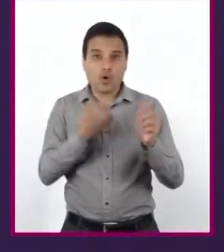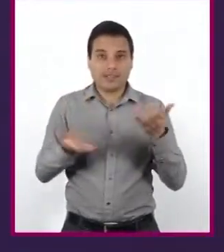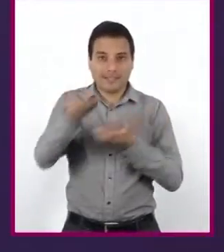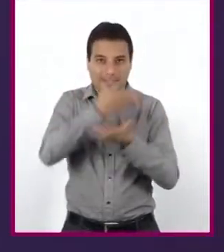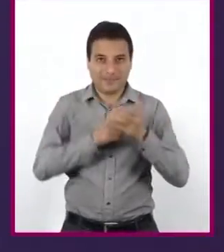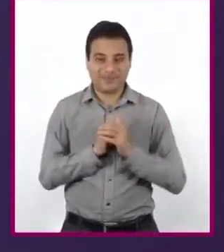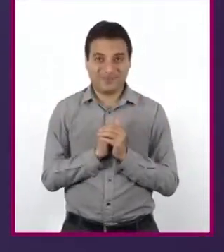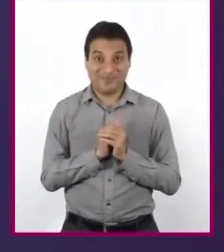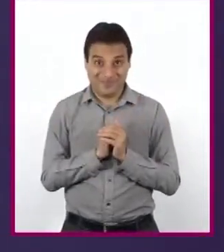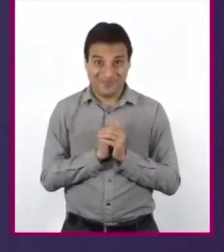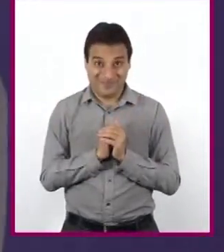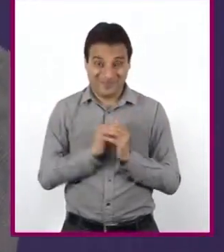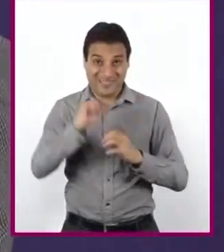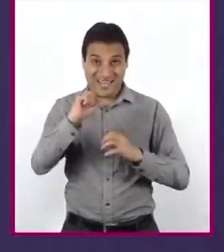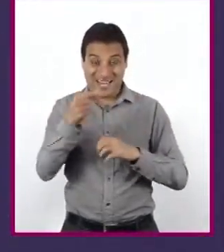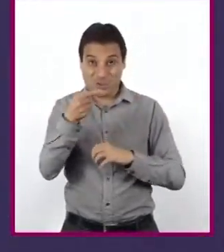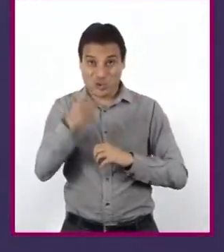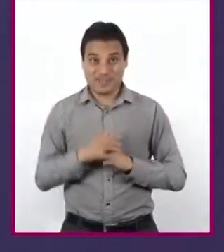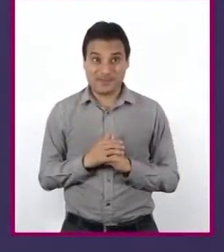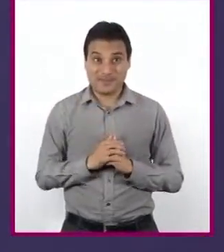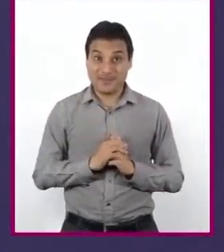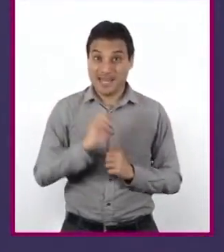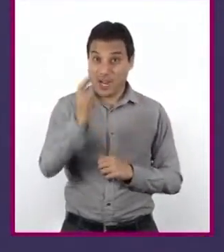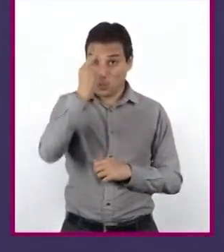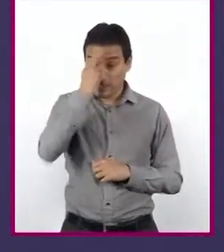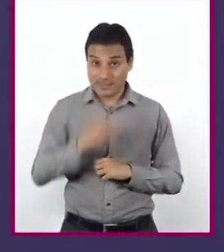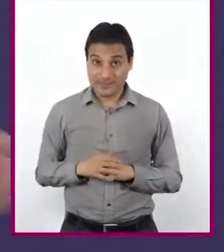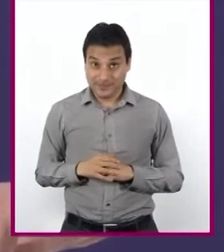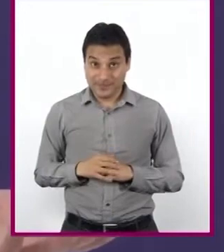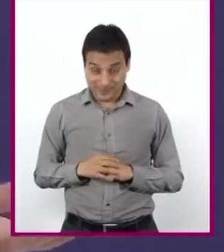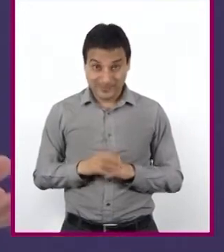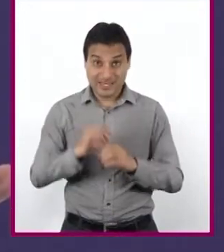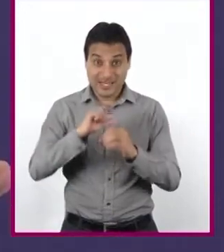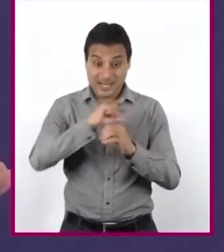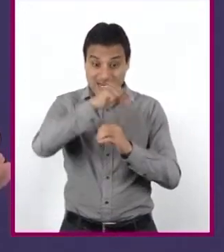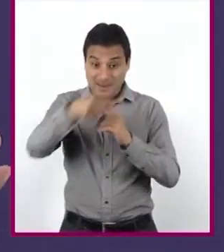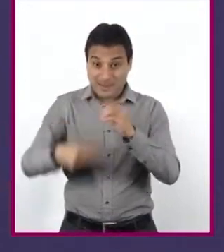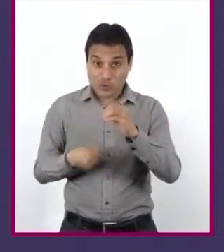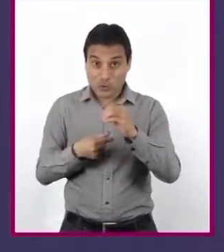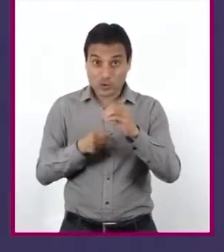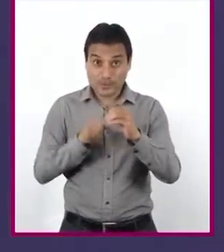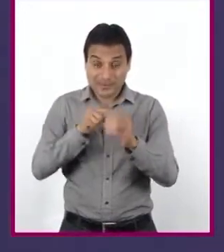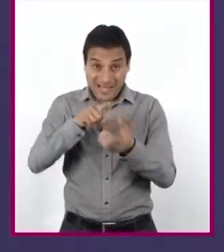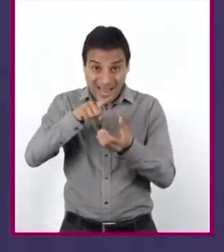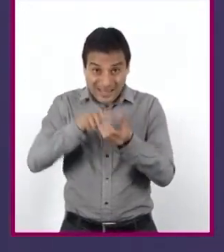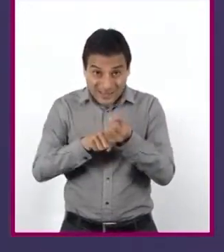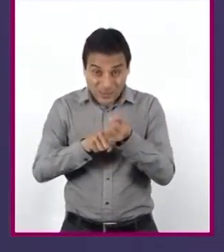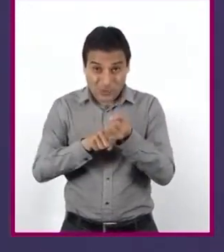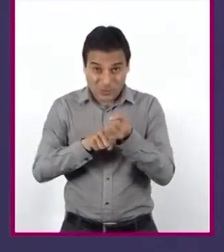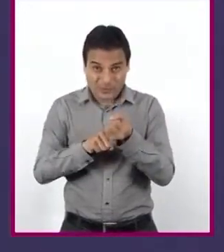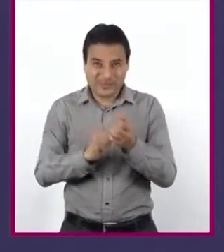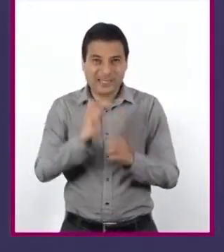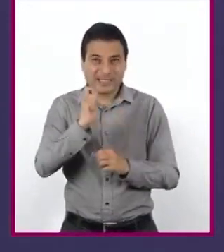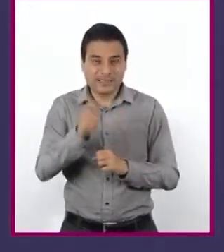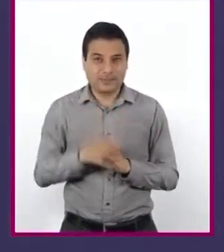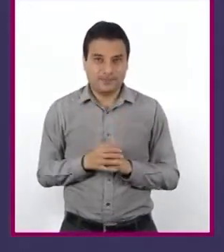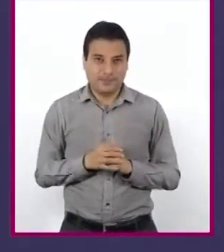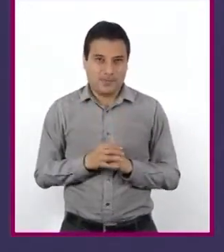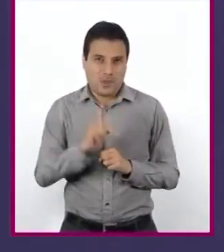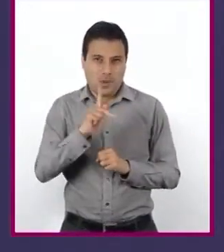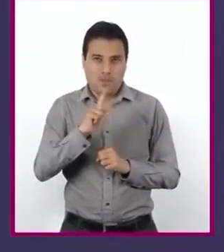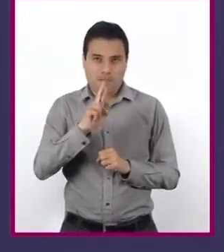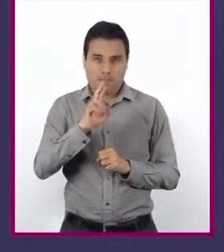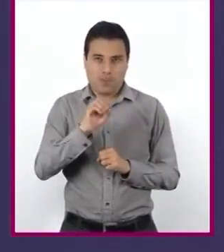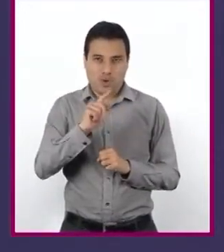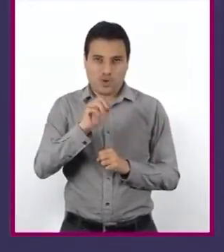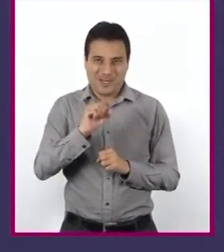Cabe señalar que los átomos de los elementos son eléctricamente neutros, es decir, tienen el mismo número de